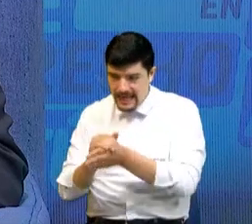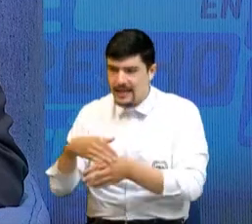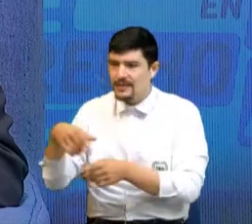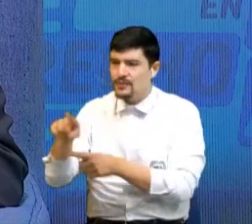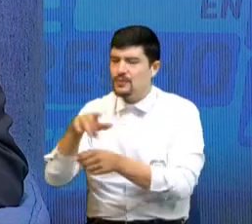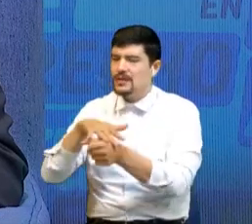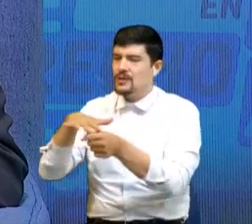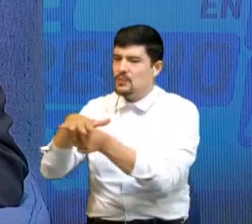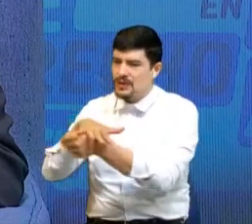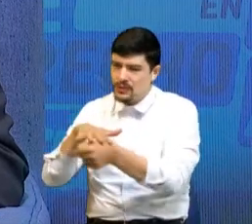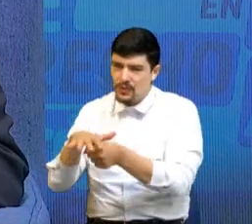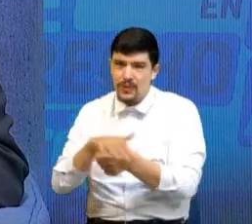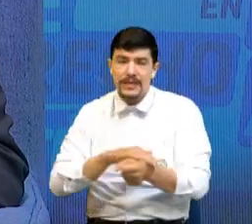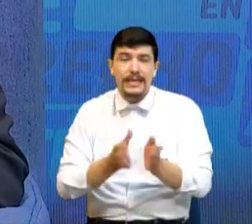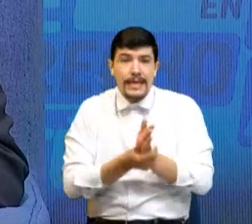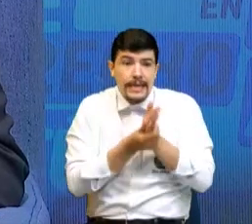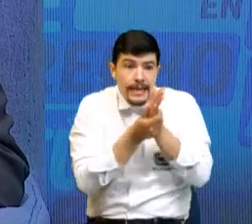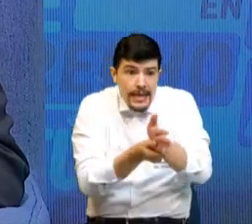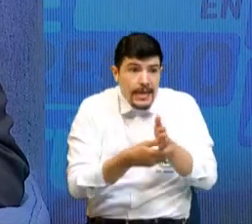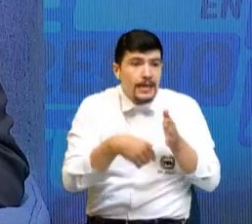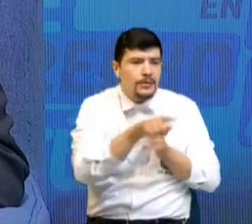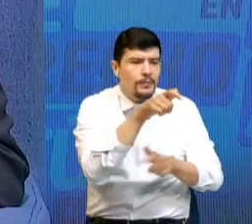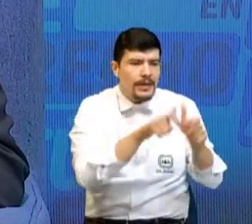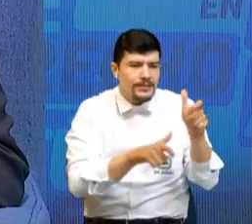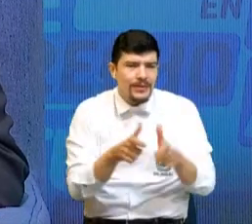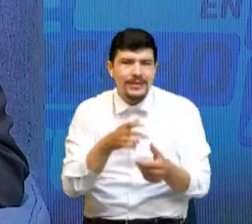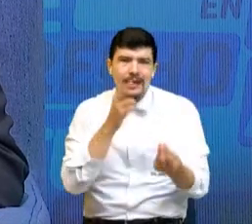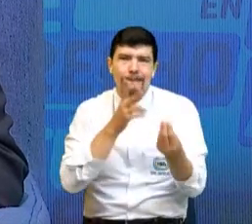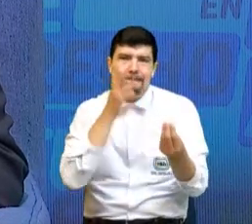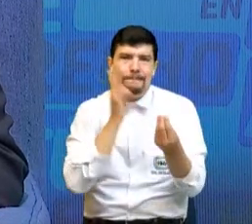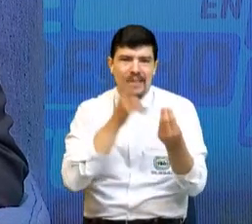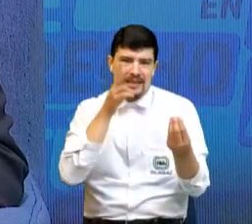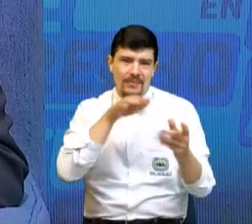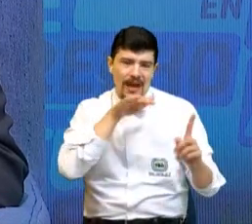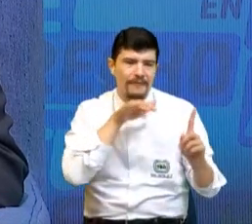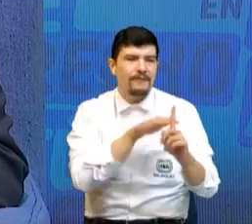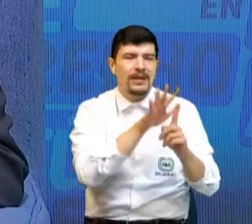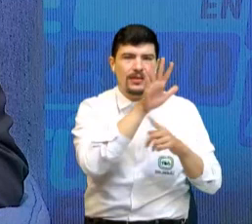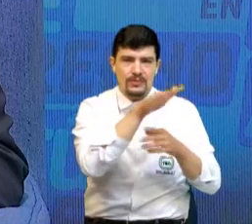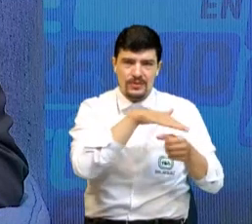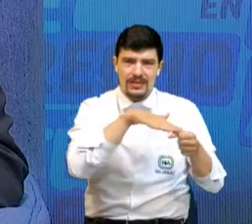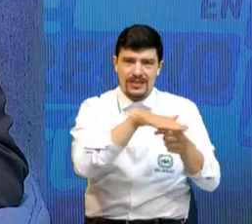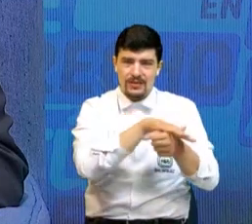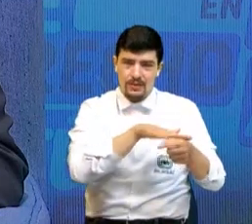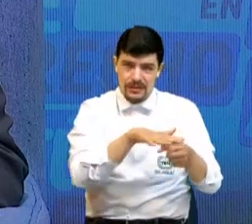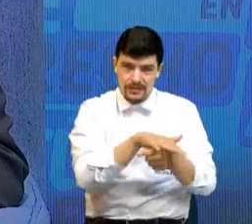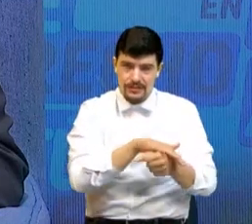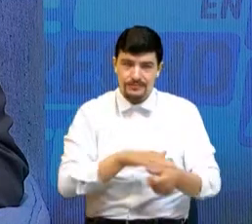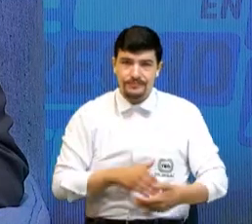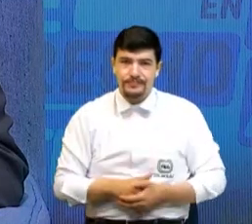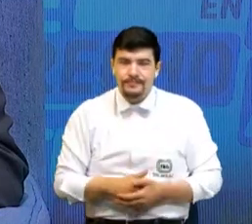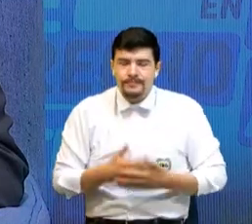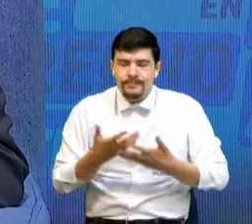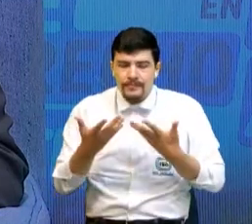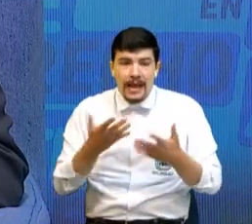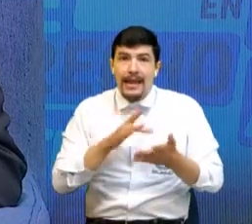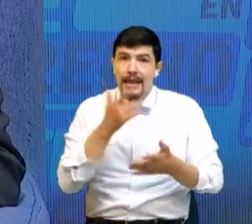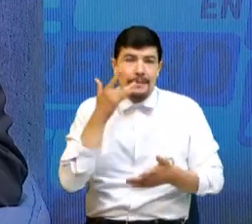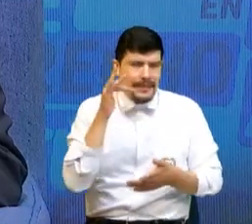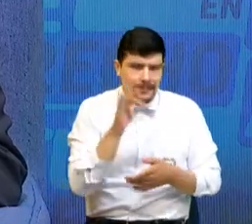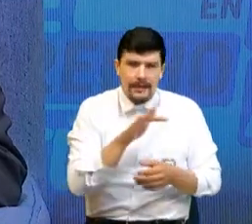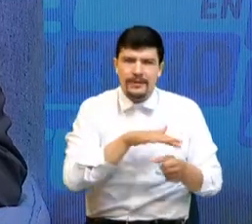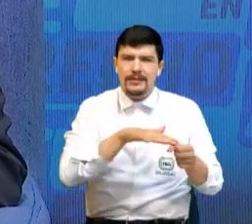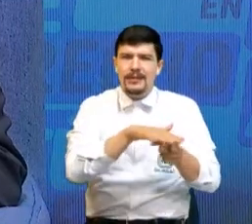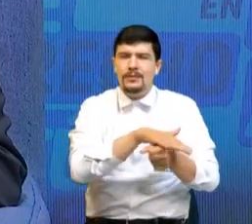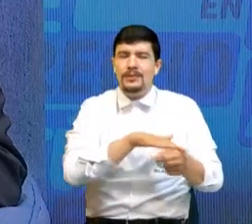de situaciones y a las personas que infortunadamente son víctimas de estas circunstancias, lamentables circunstancias